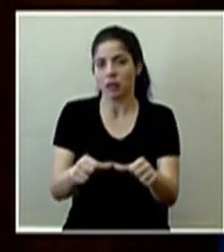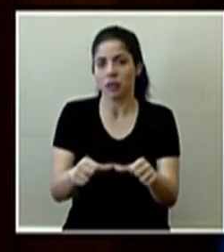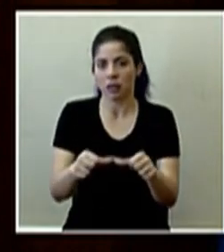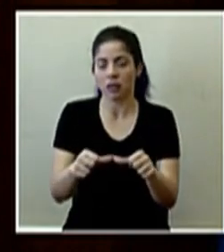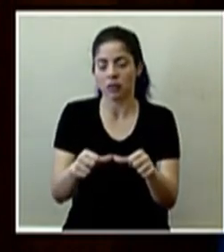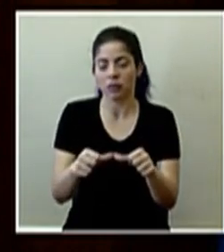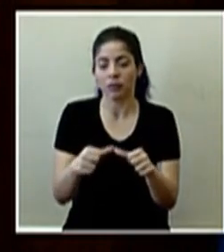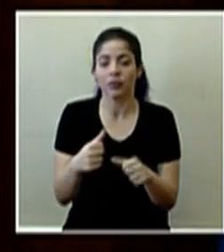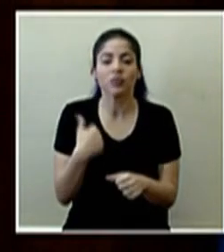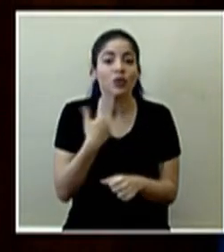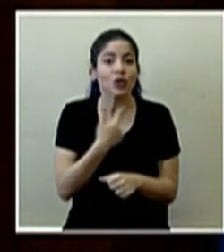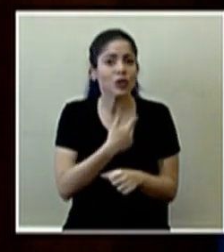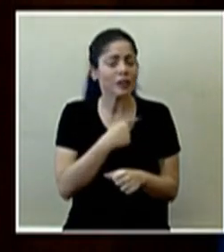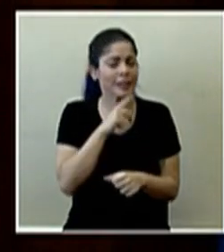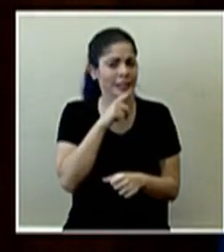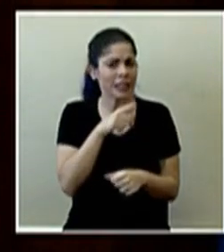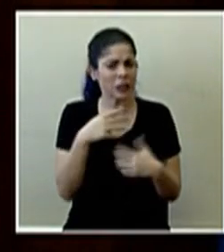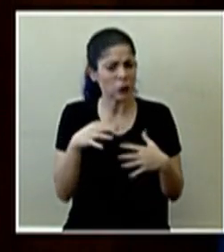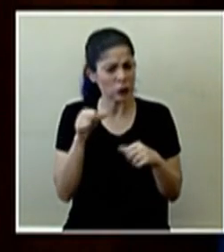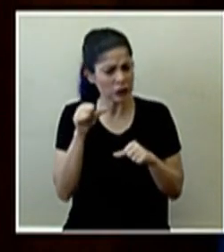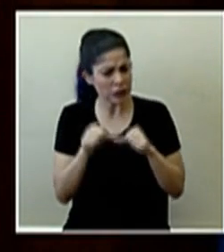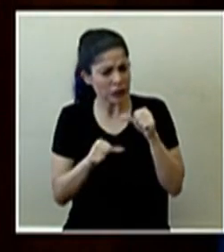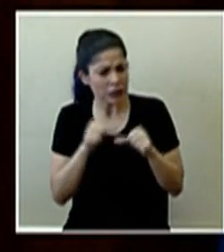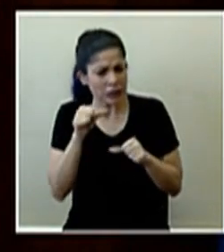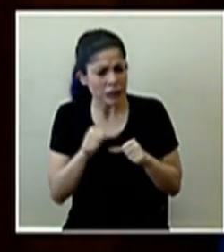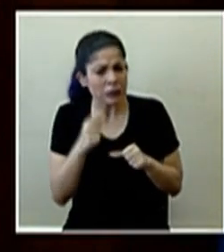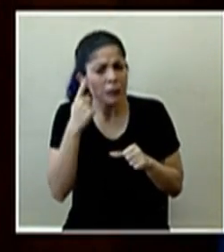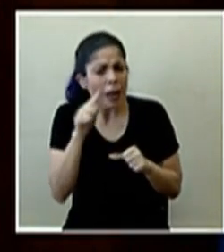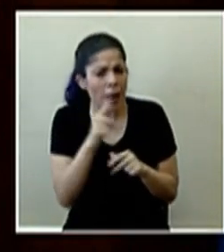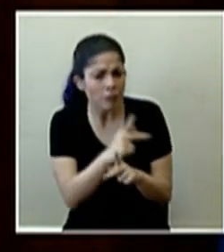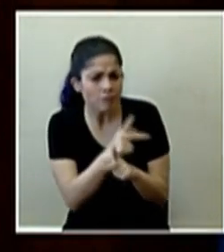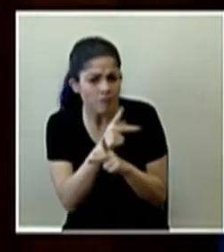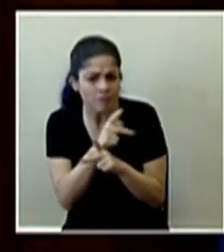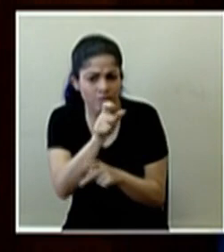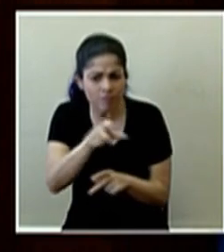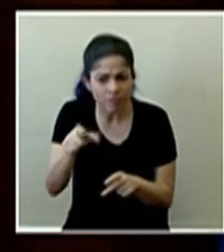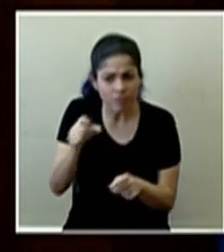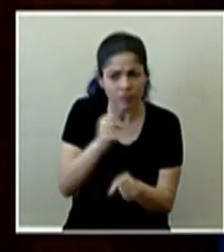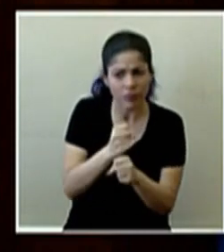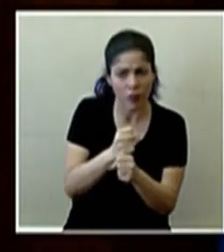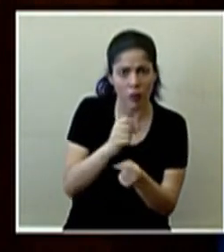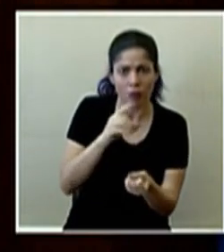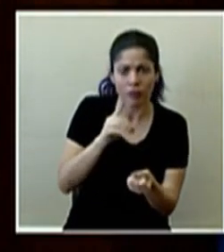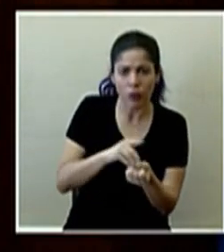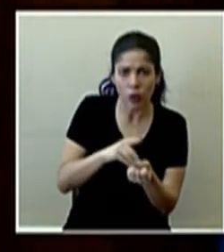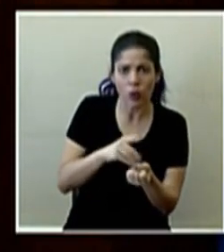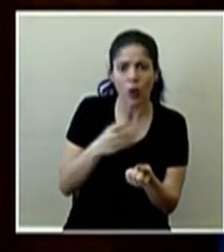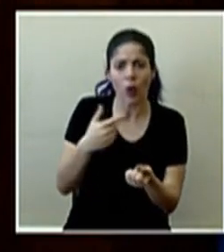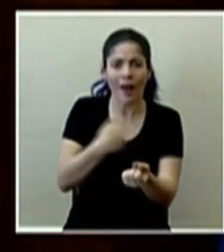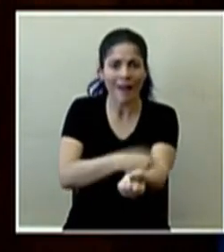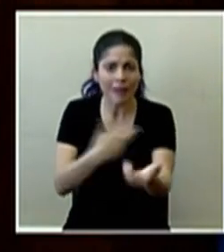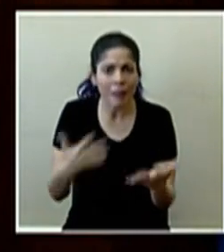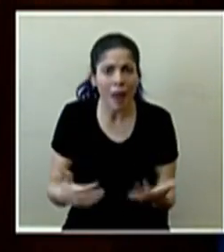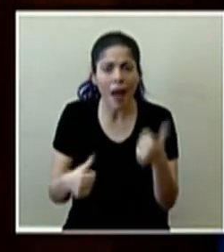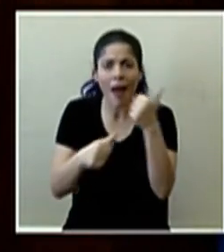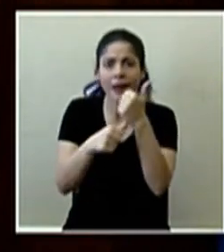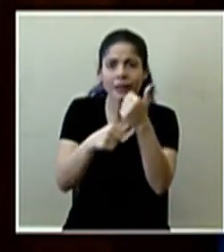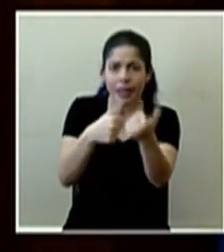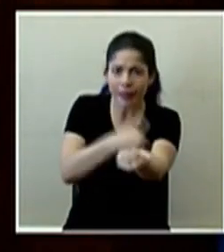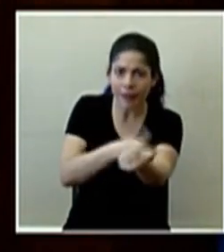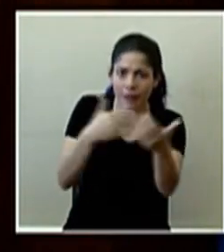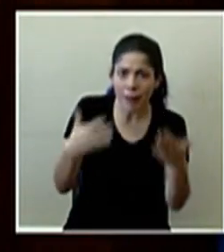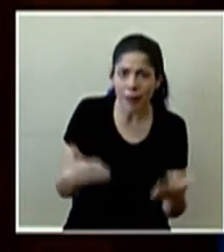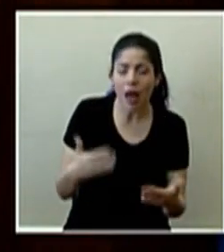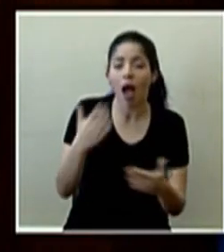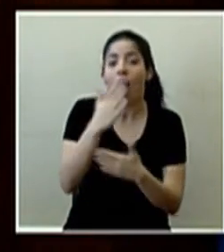De nuevo, estamos haciendo todo lo posible por proteger al personal médico y los enfermeros, los auxiliares de enfermería.